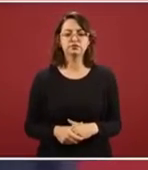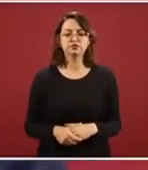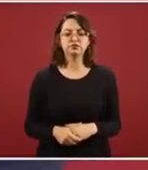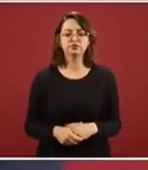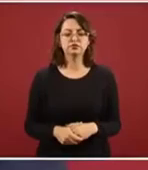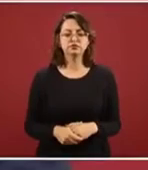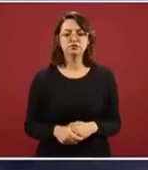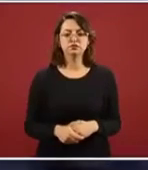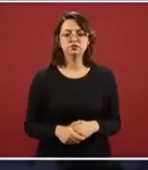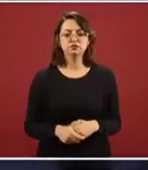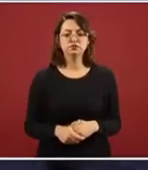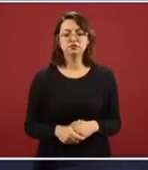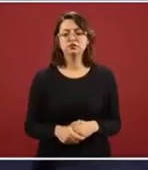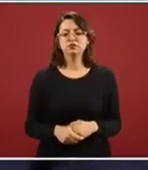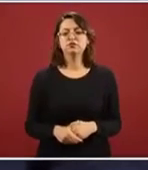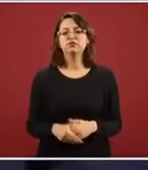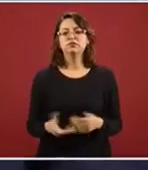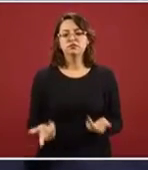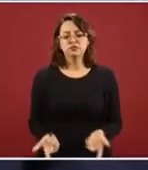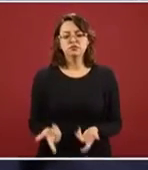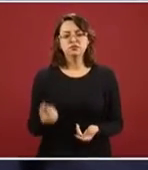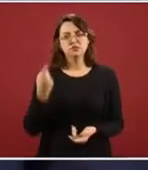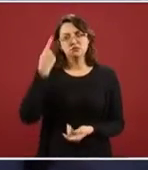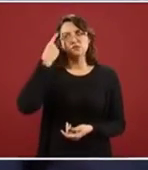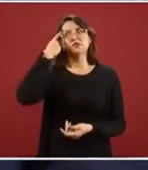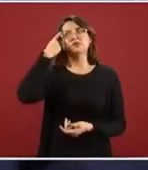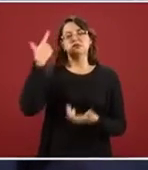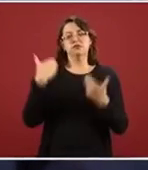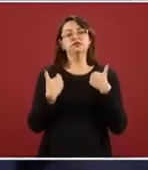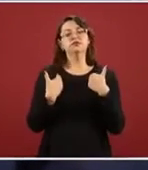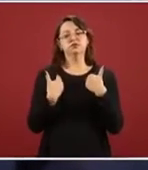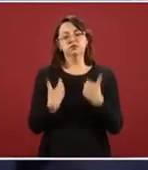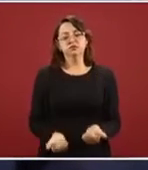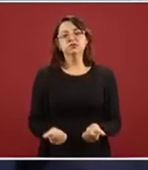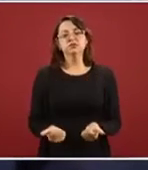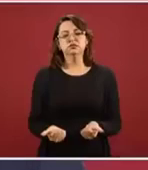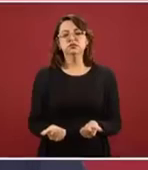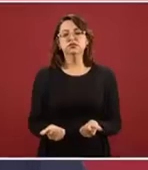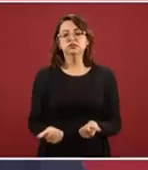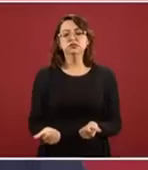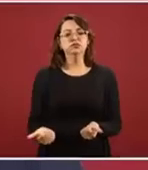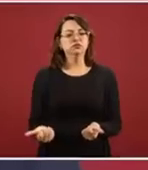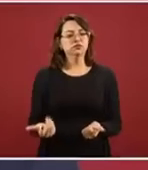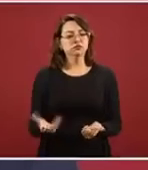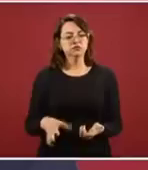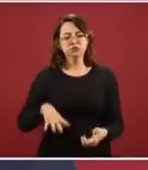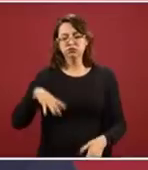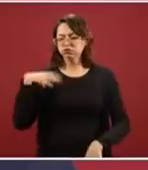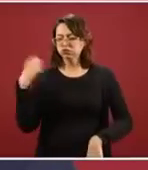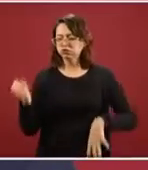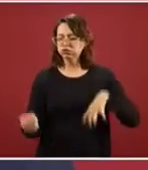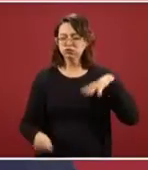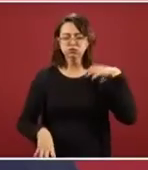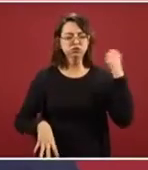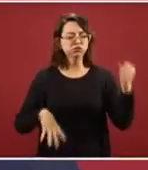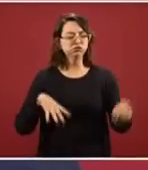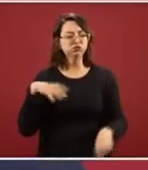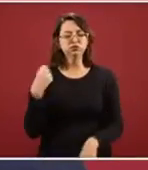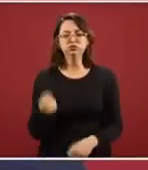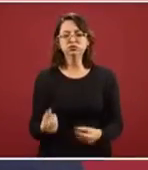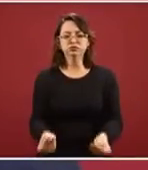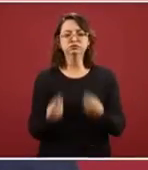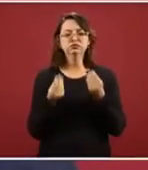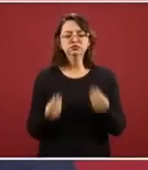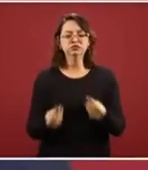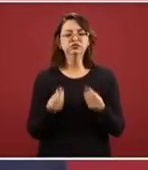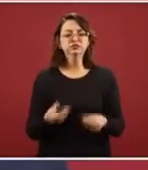lo hace porque está consciente de que se cometieron muchos abusos, de que